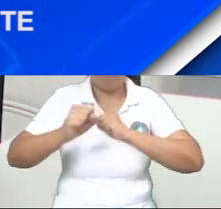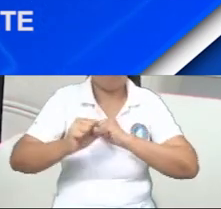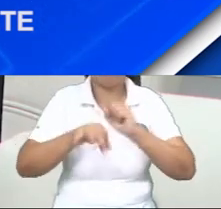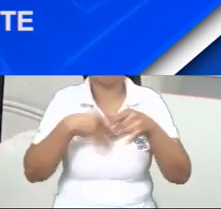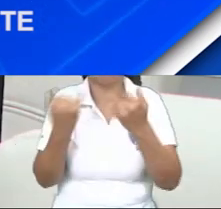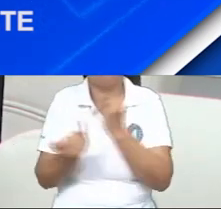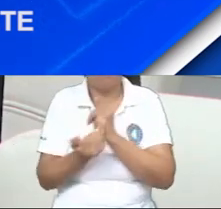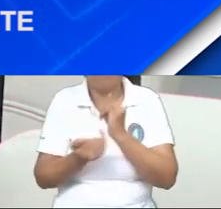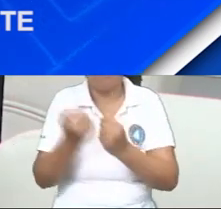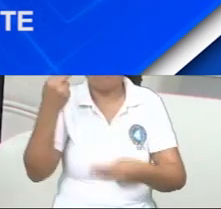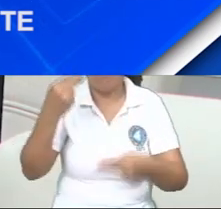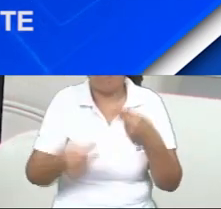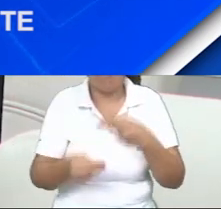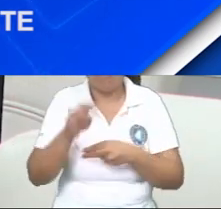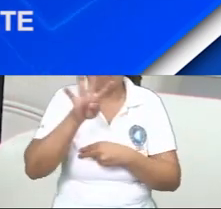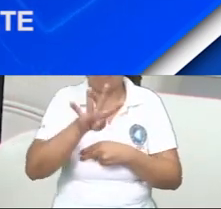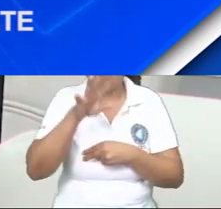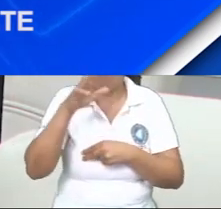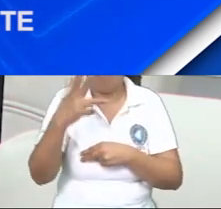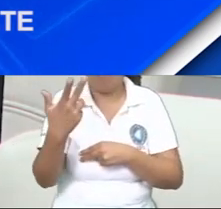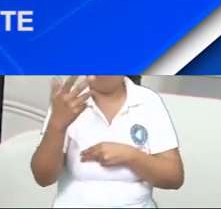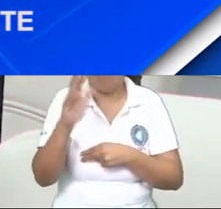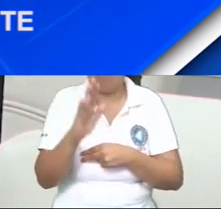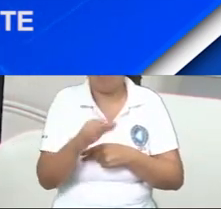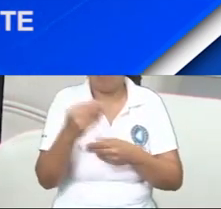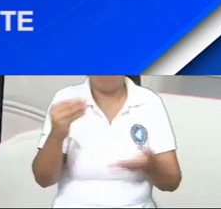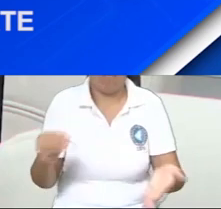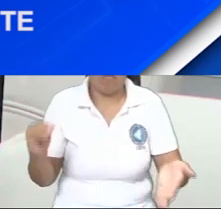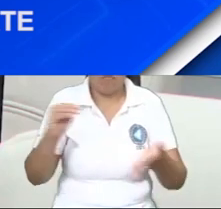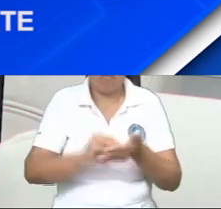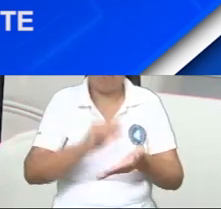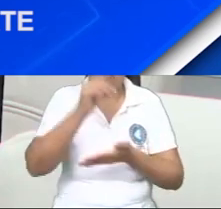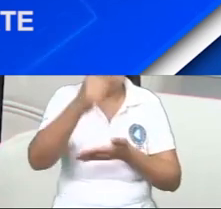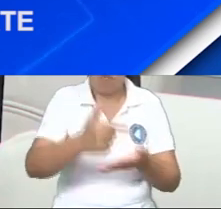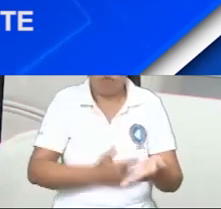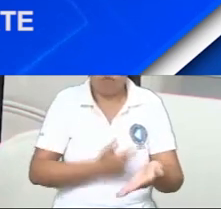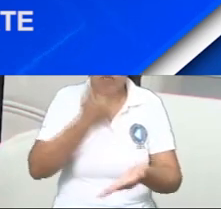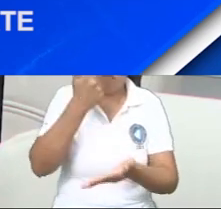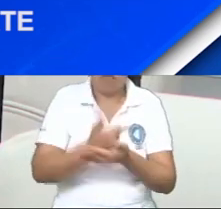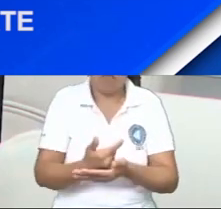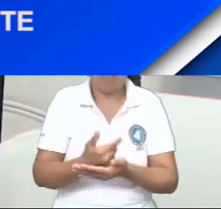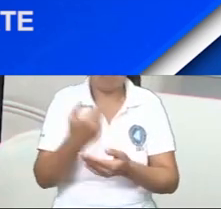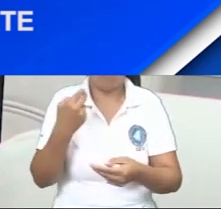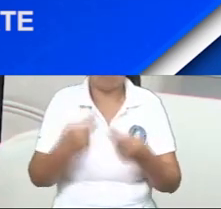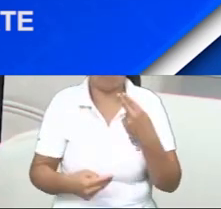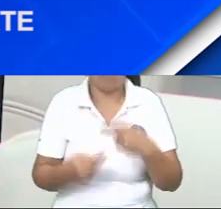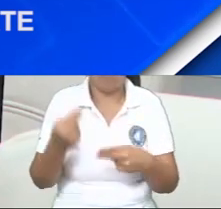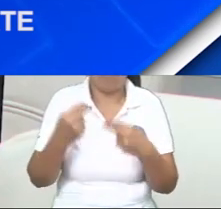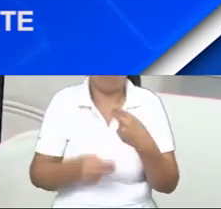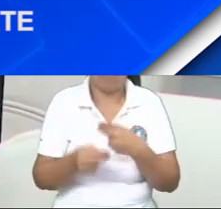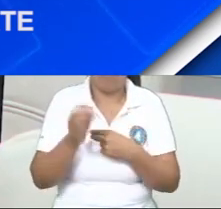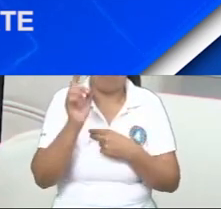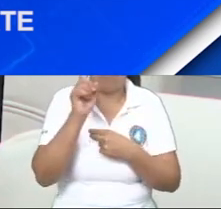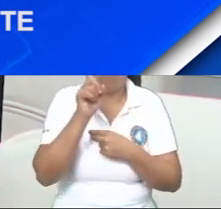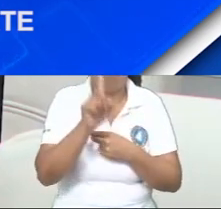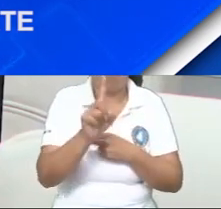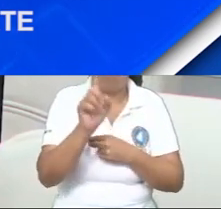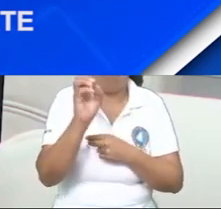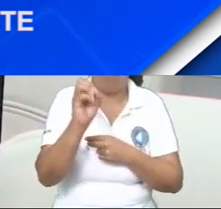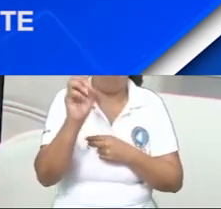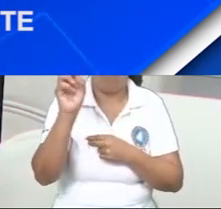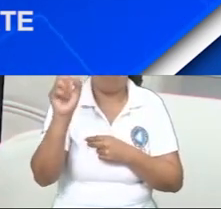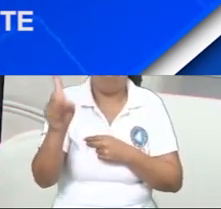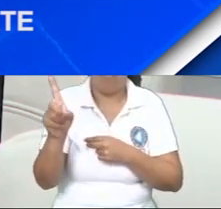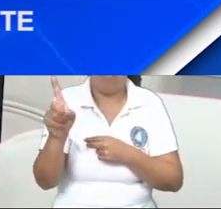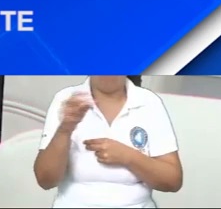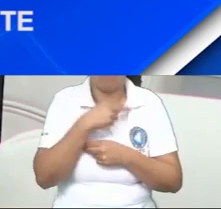Decreto Ejecutivo número 43-95, publicado en la Gaceta Diario Oficial número 121 del